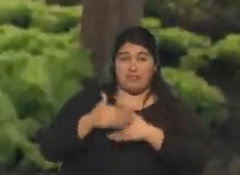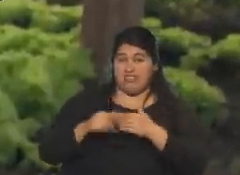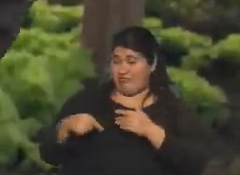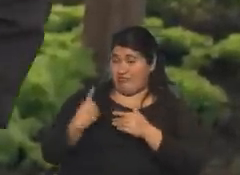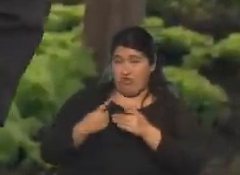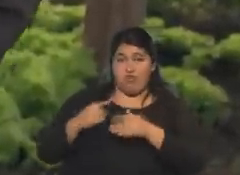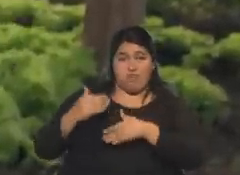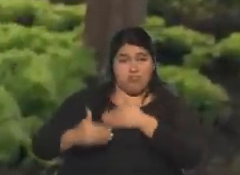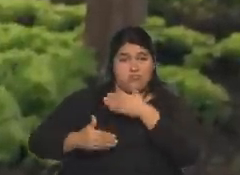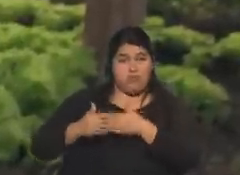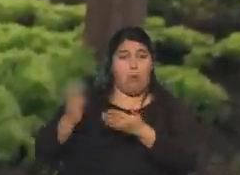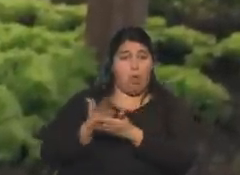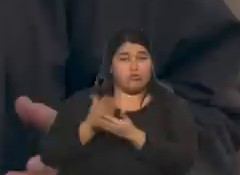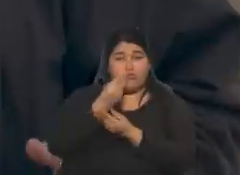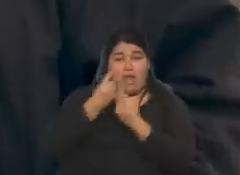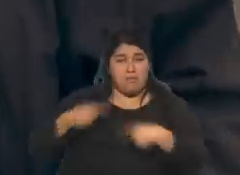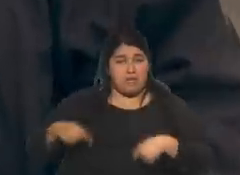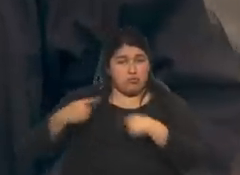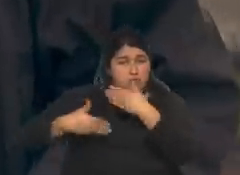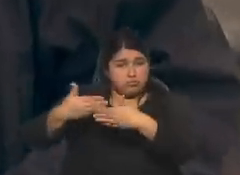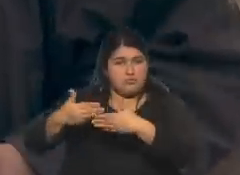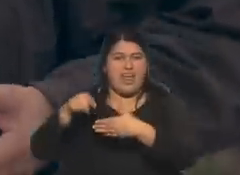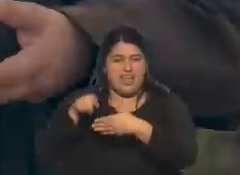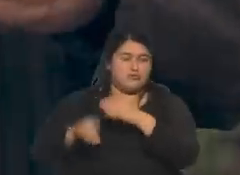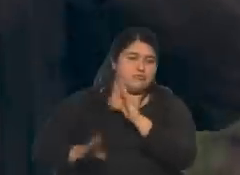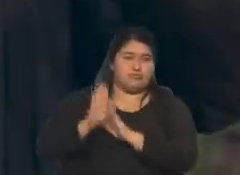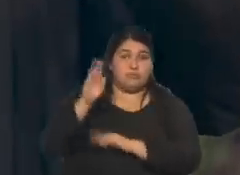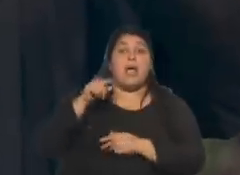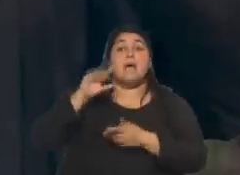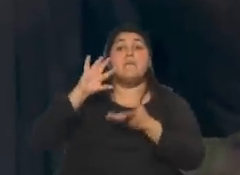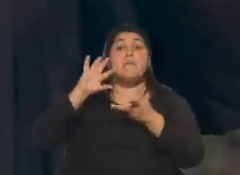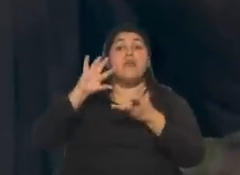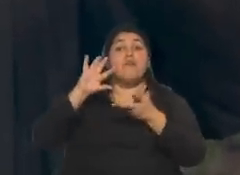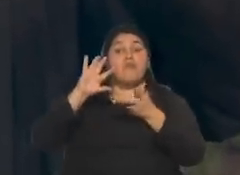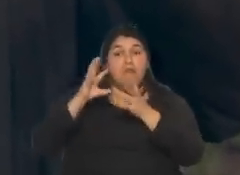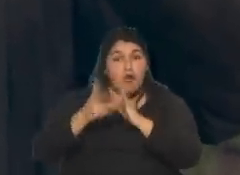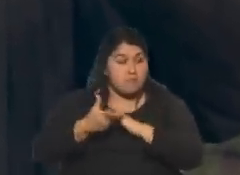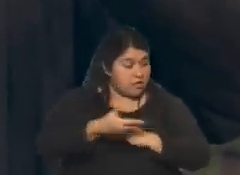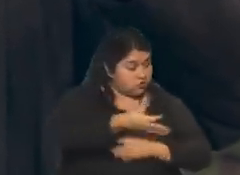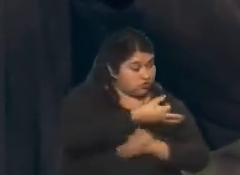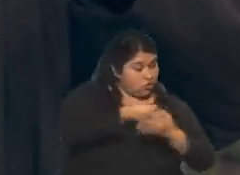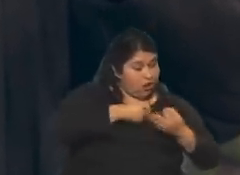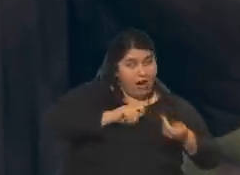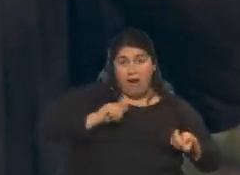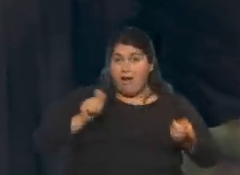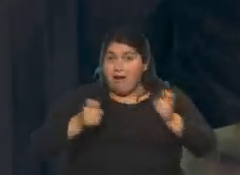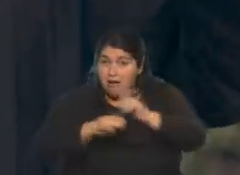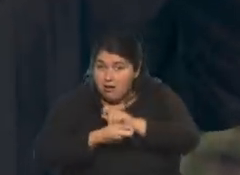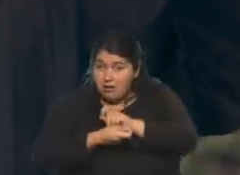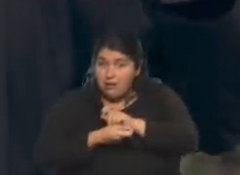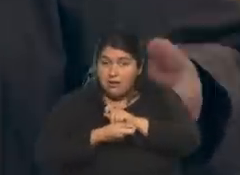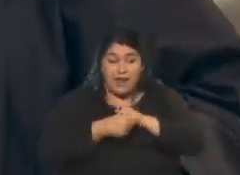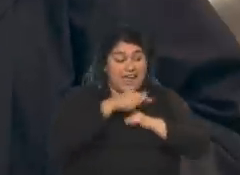de producir alimentos. ¿Qué es lo que hay que tratar? Hay que tratar que el modelo que se va, el de sojización, se vaya haciendo el menor